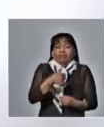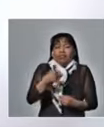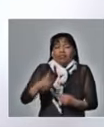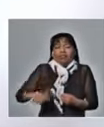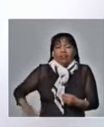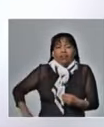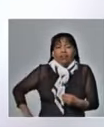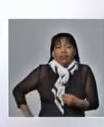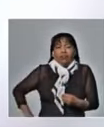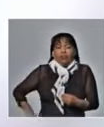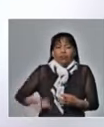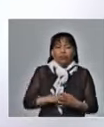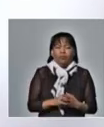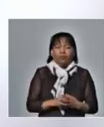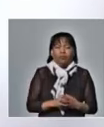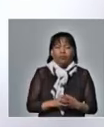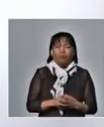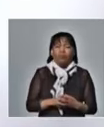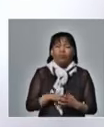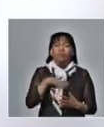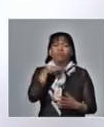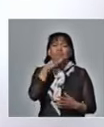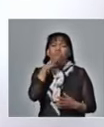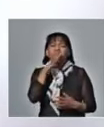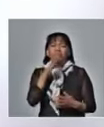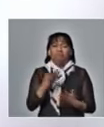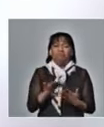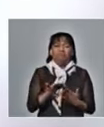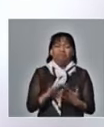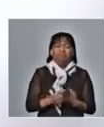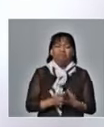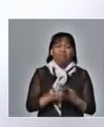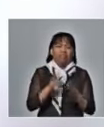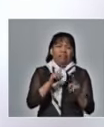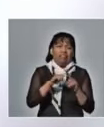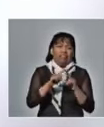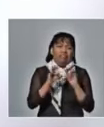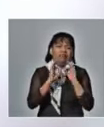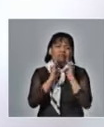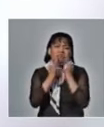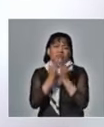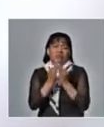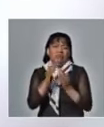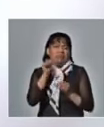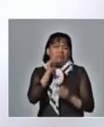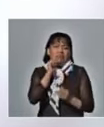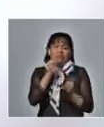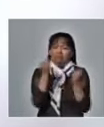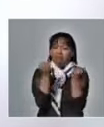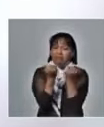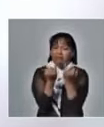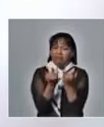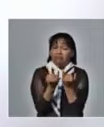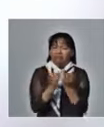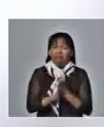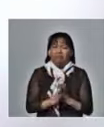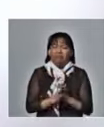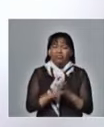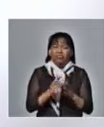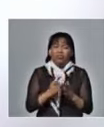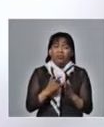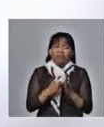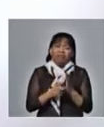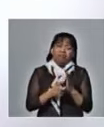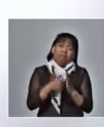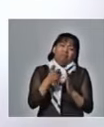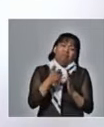gobierno a través de la corrupción. Las formas, las constantes fueron las mismas, sobreprecios